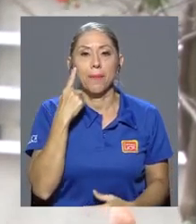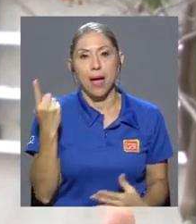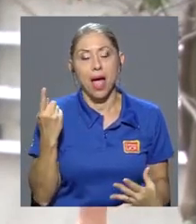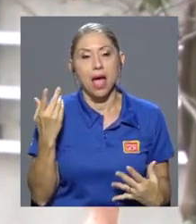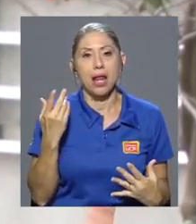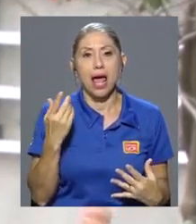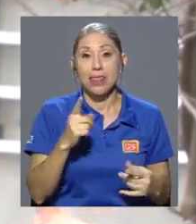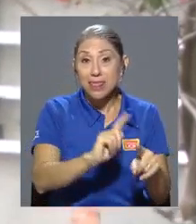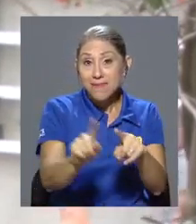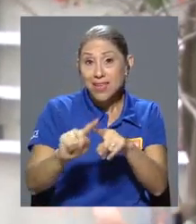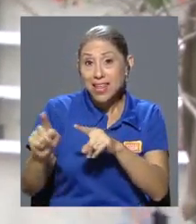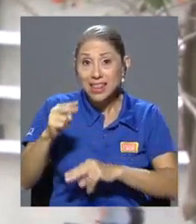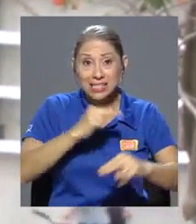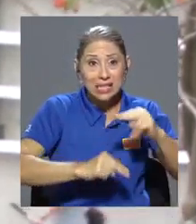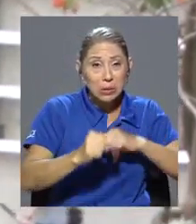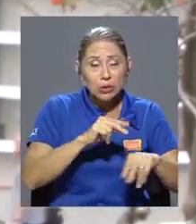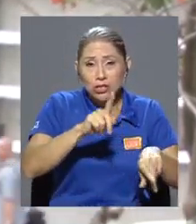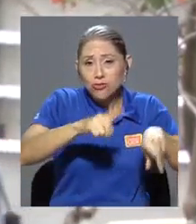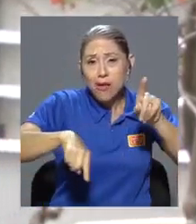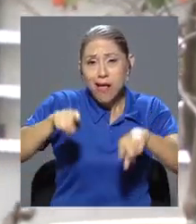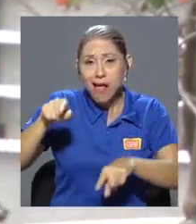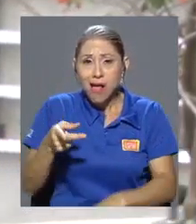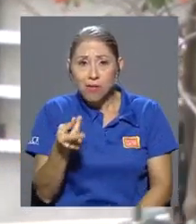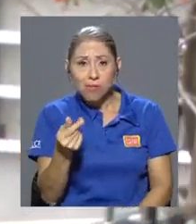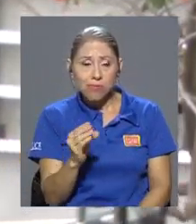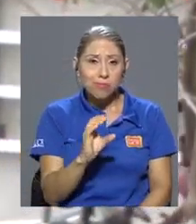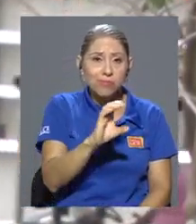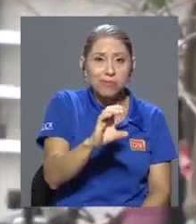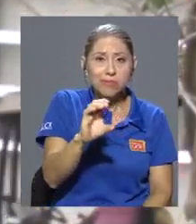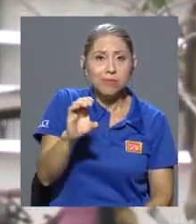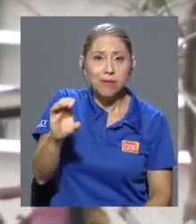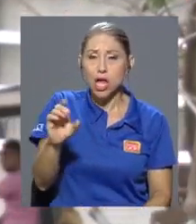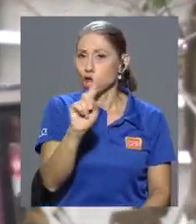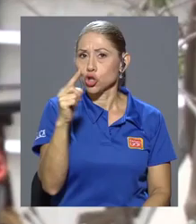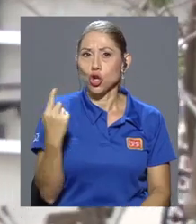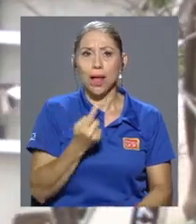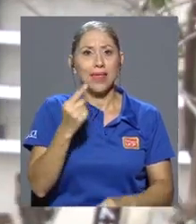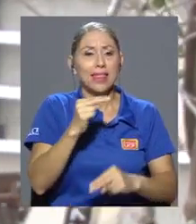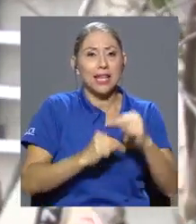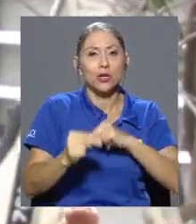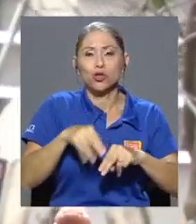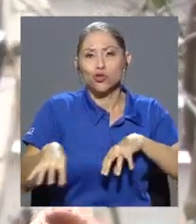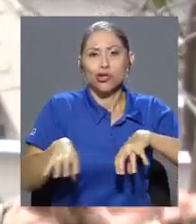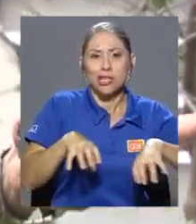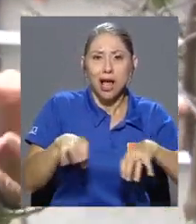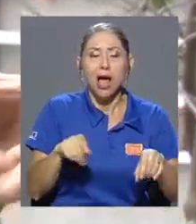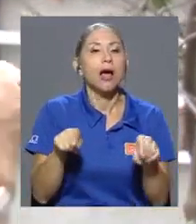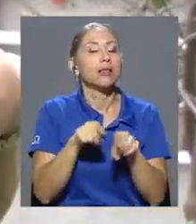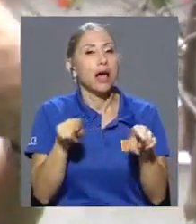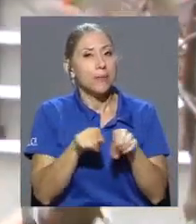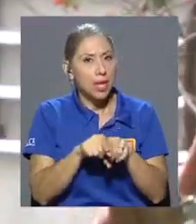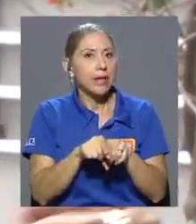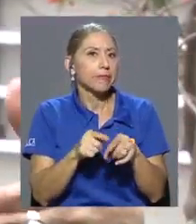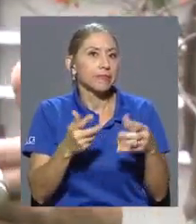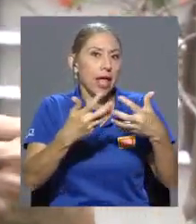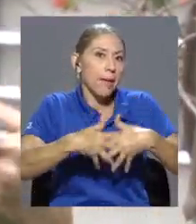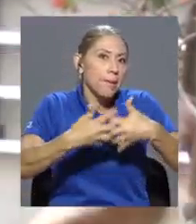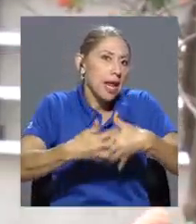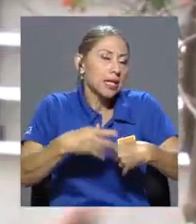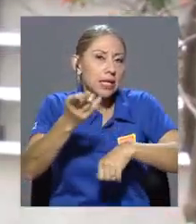de emprendimiento que sea diversificada, no solamente que sean emprendimientos dinámicos, sino que sean también